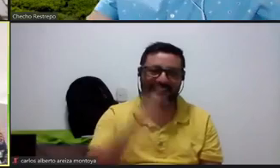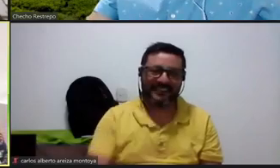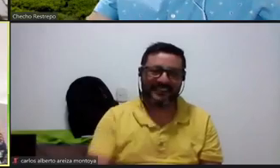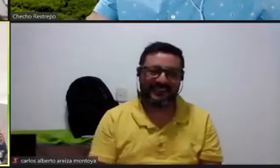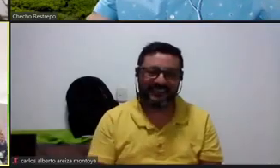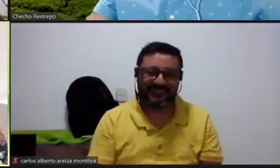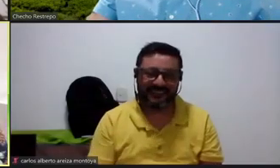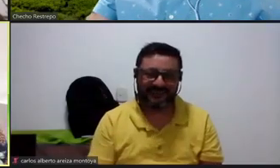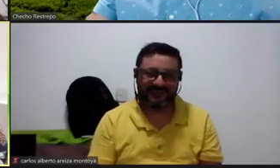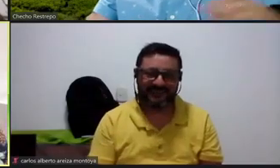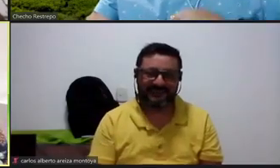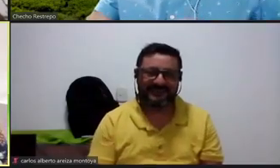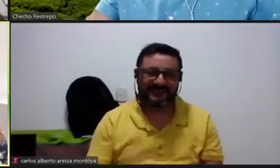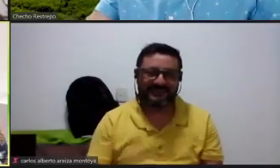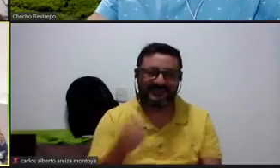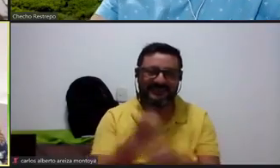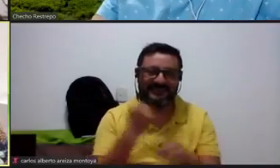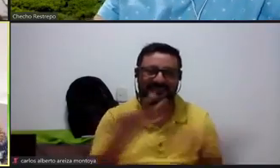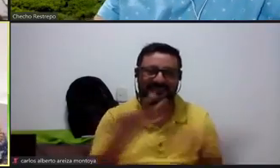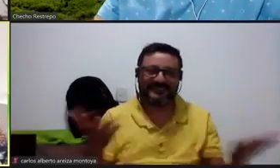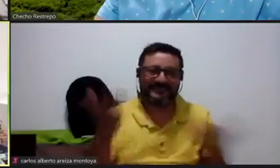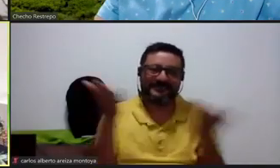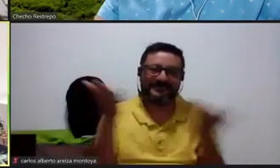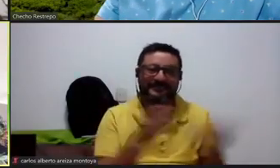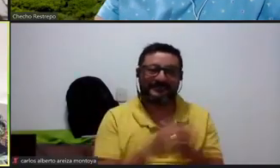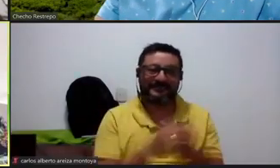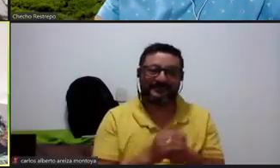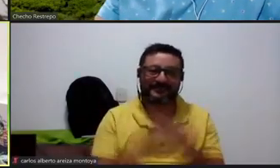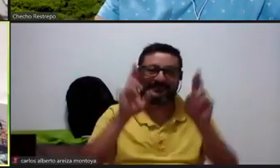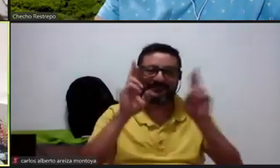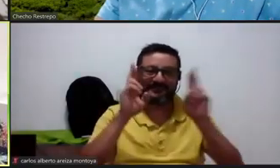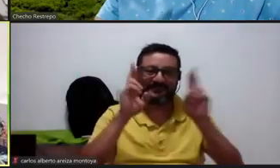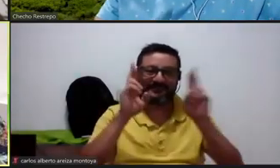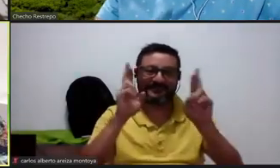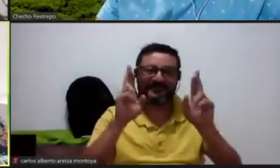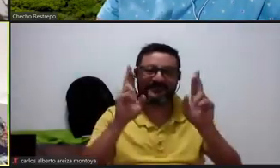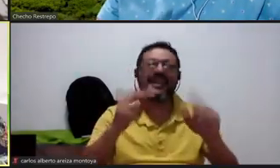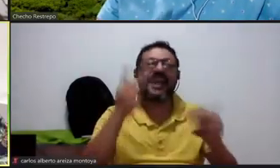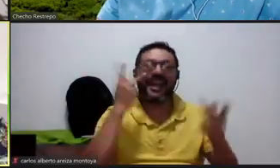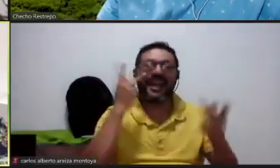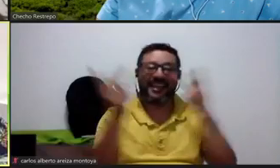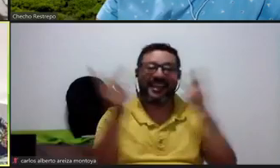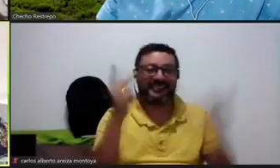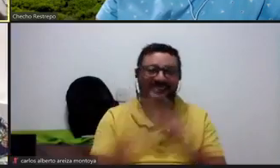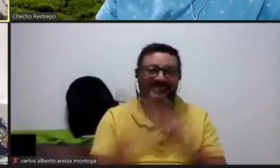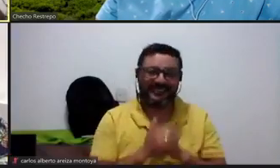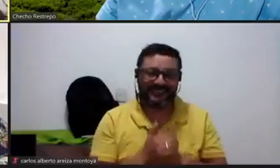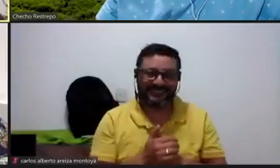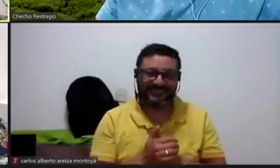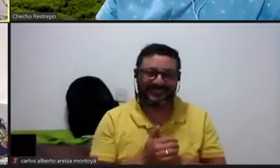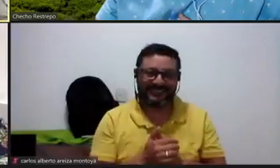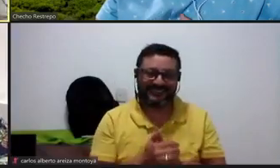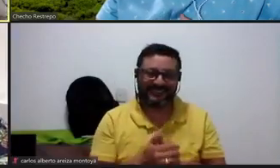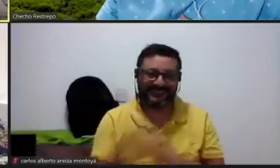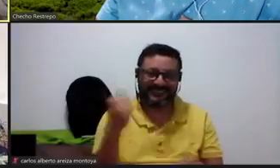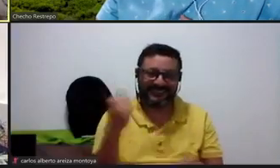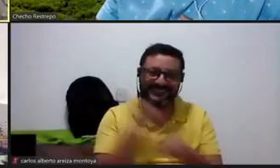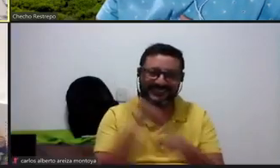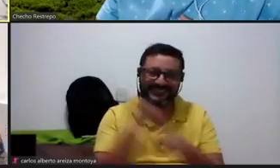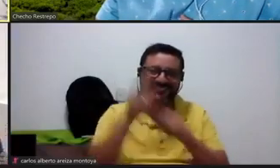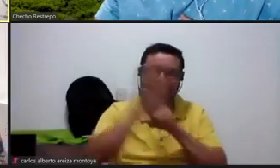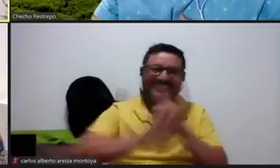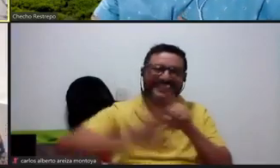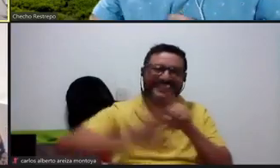estamos, entonces bienvenidos por acá. Ojalá no lesionados, sino para potencializar prevención